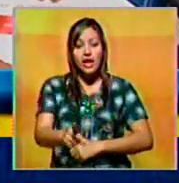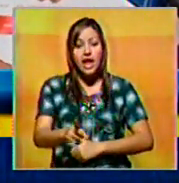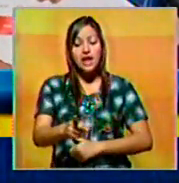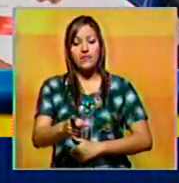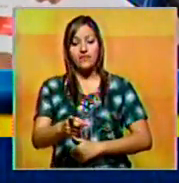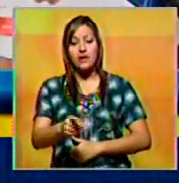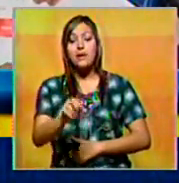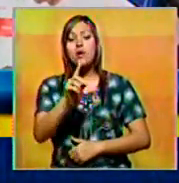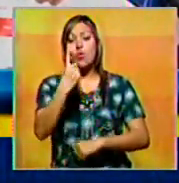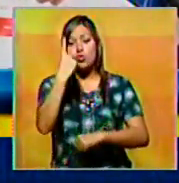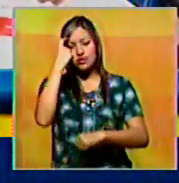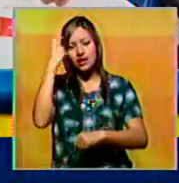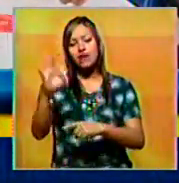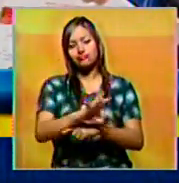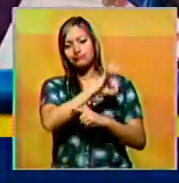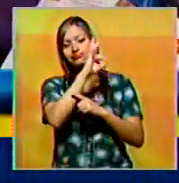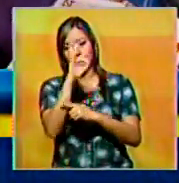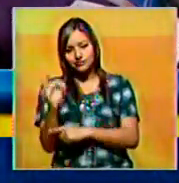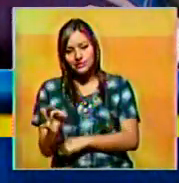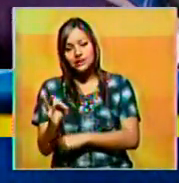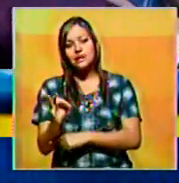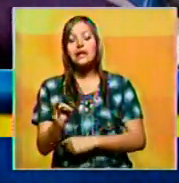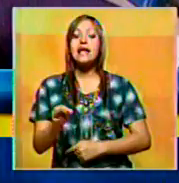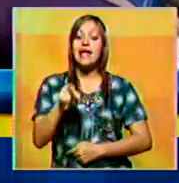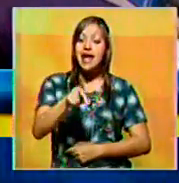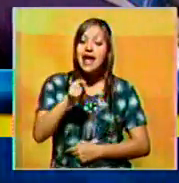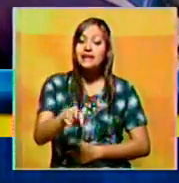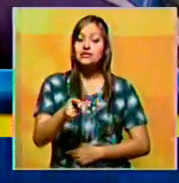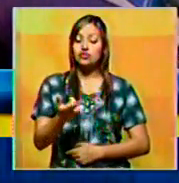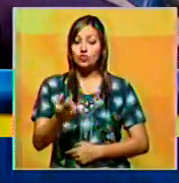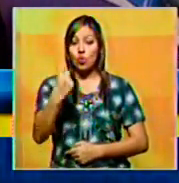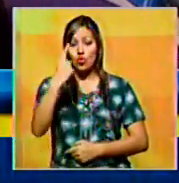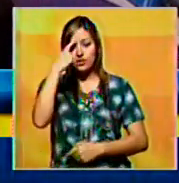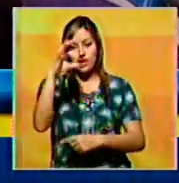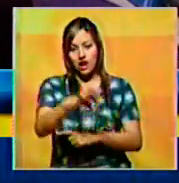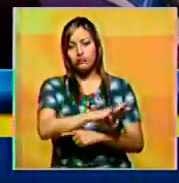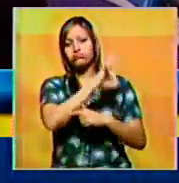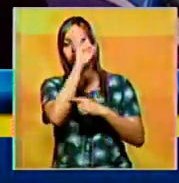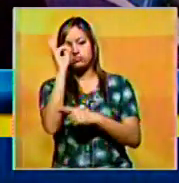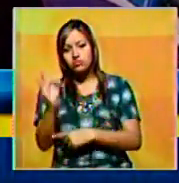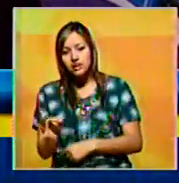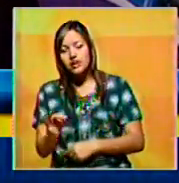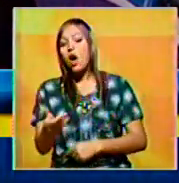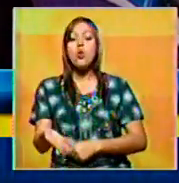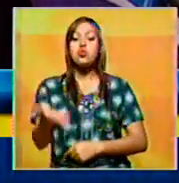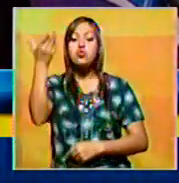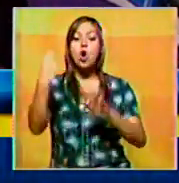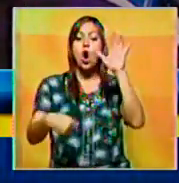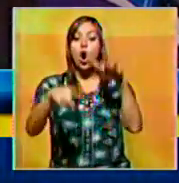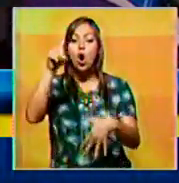el de 24 horas, entonces ese servicio de 24 horas sube a